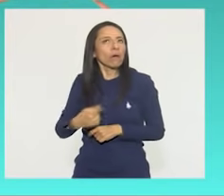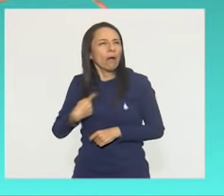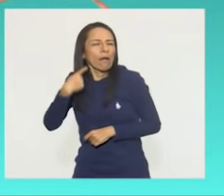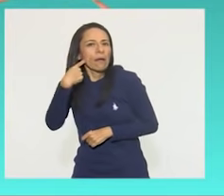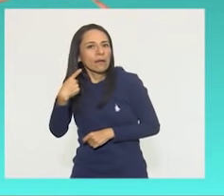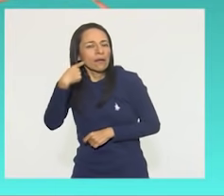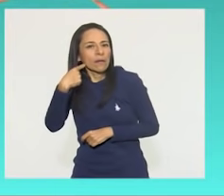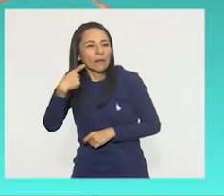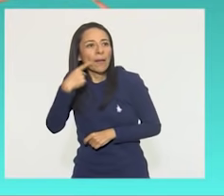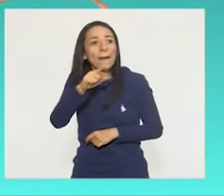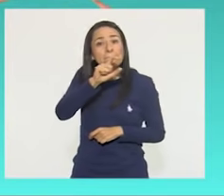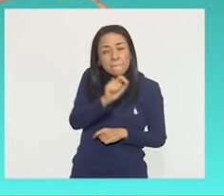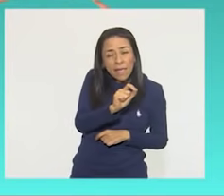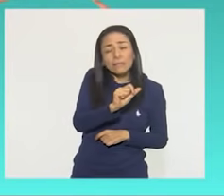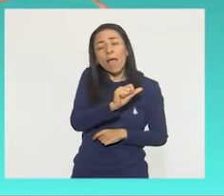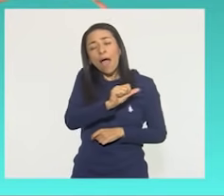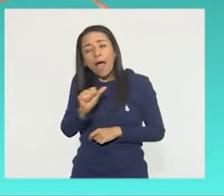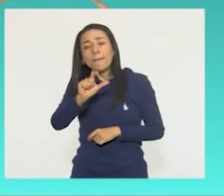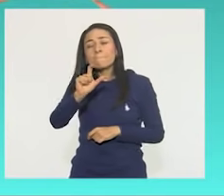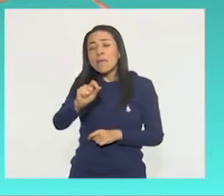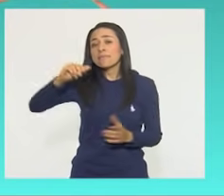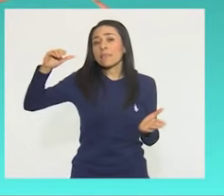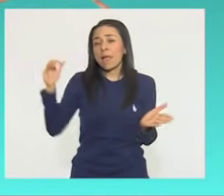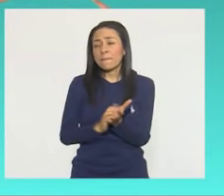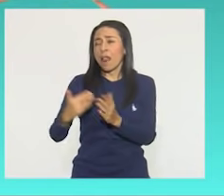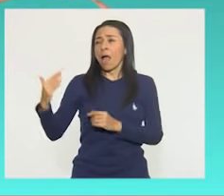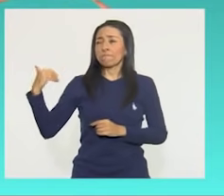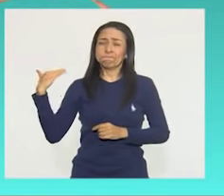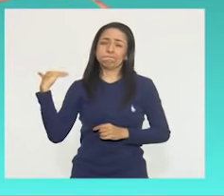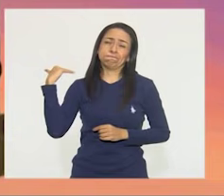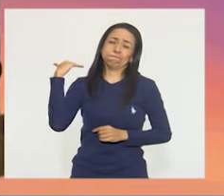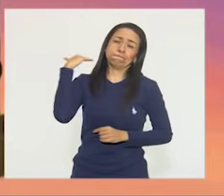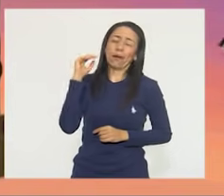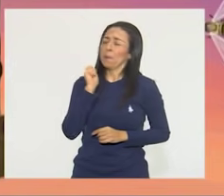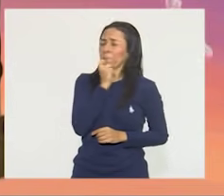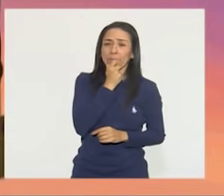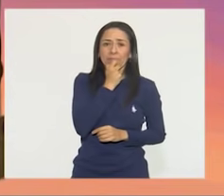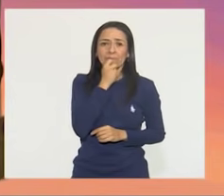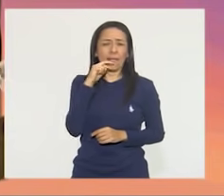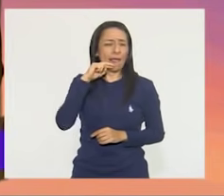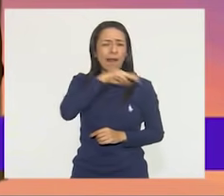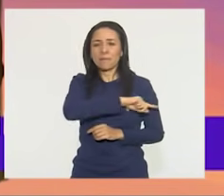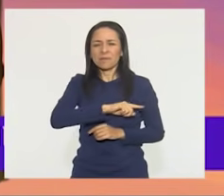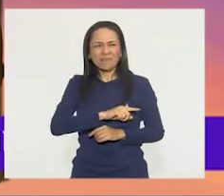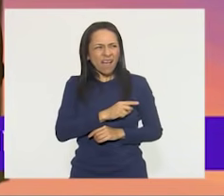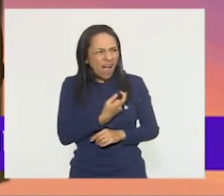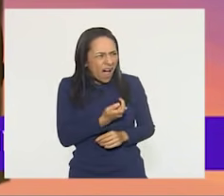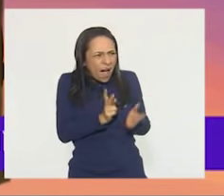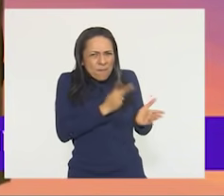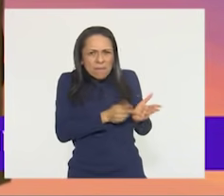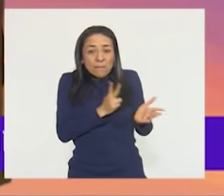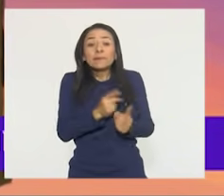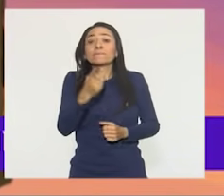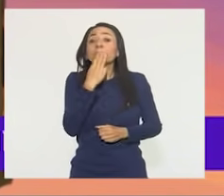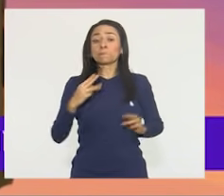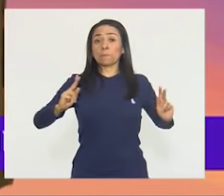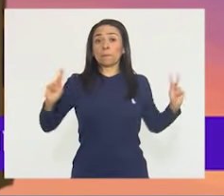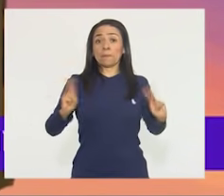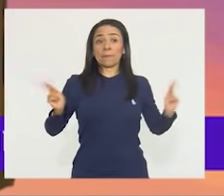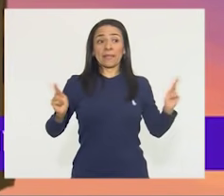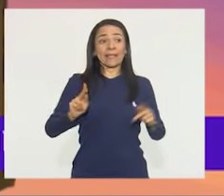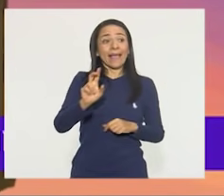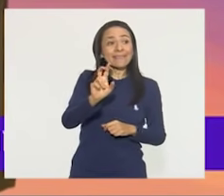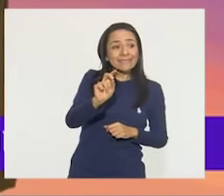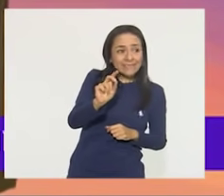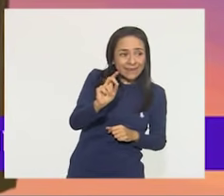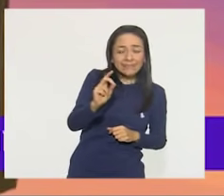y 20.000 vibraciones por segundo. ¿Tantas veces? El zumbido de una abeja es de 30 hercios, mientras